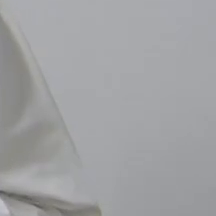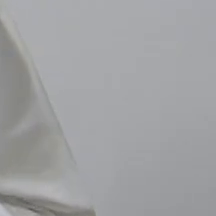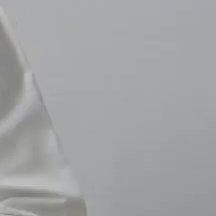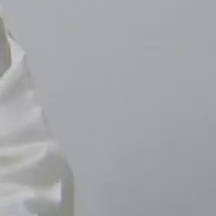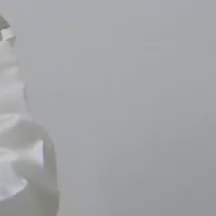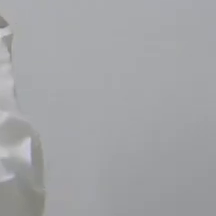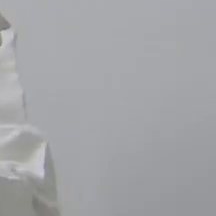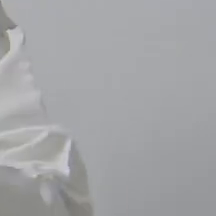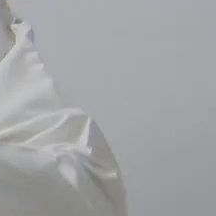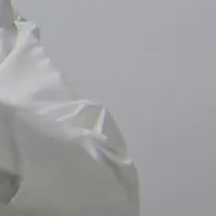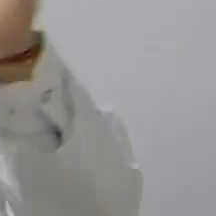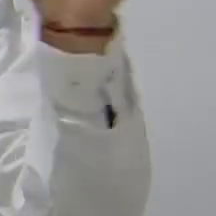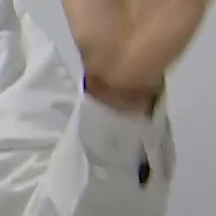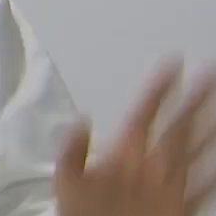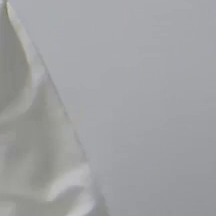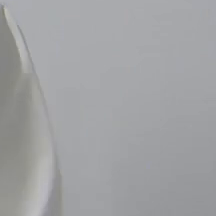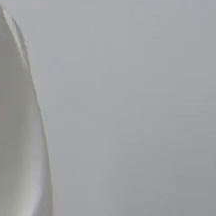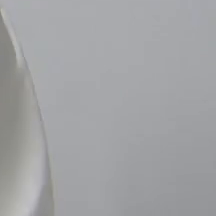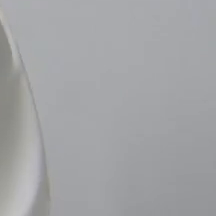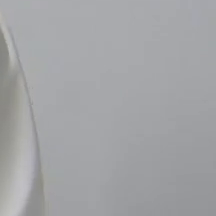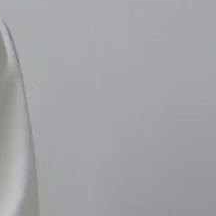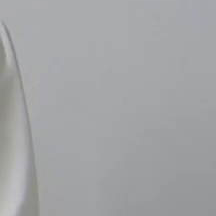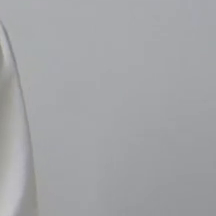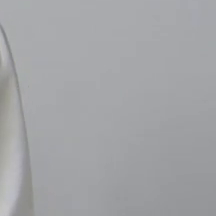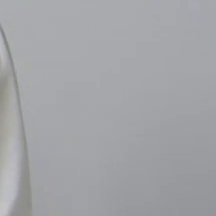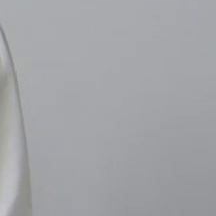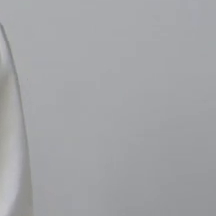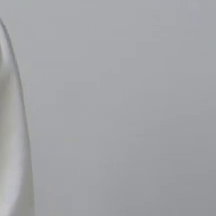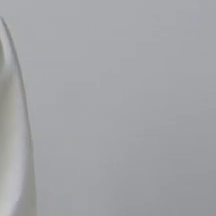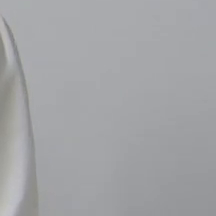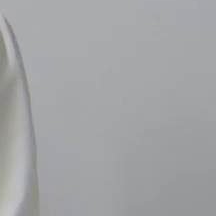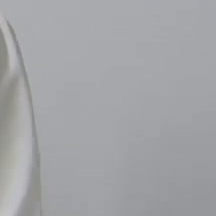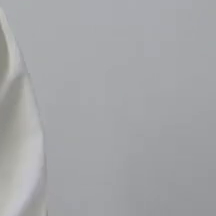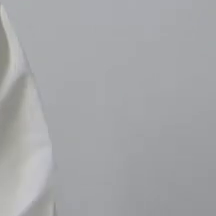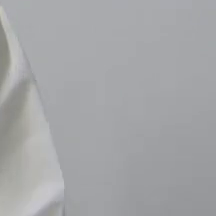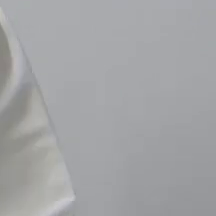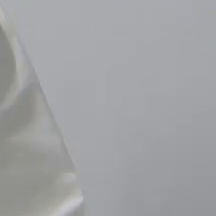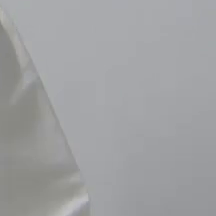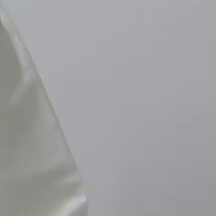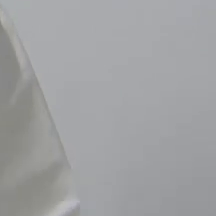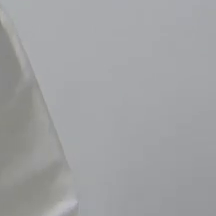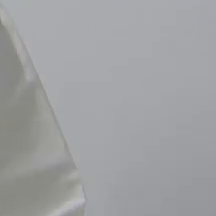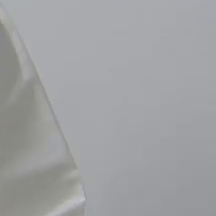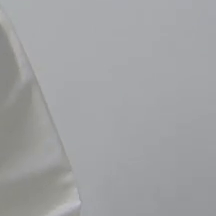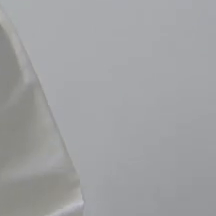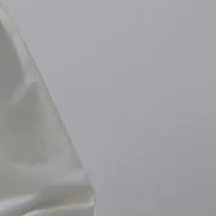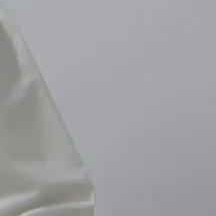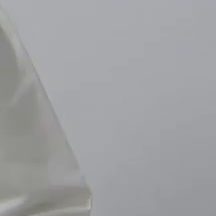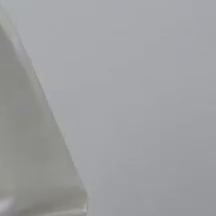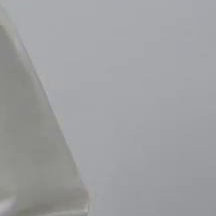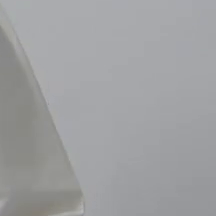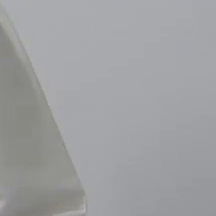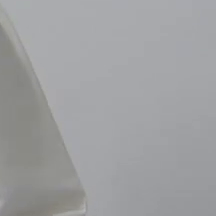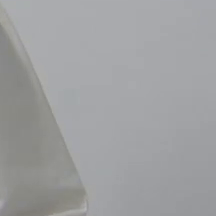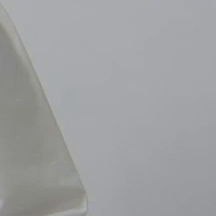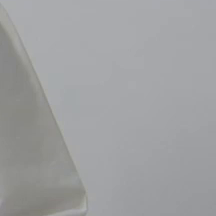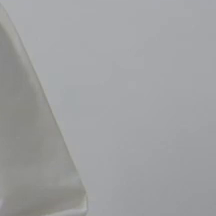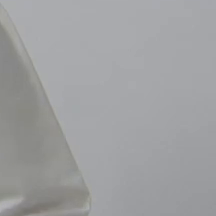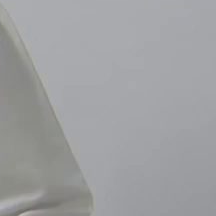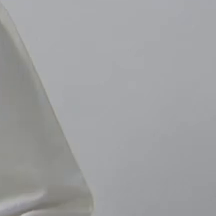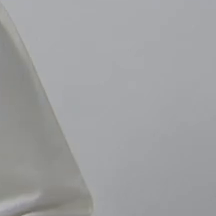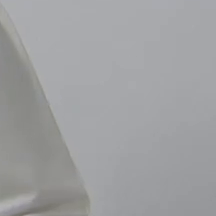estamos grabando Este programa en otro de los ambientes de nuestro Parque de la salud con estudios diagnósticos que para nosotros son fundamentales